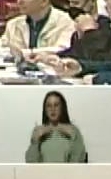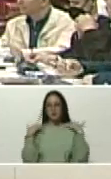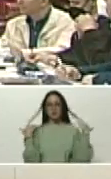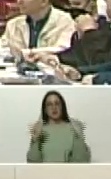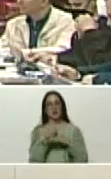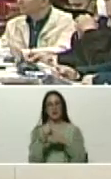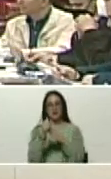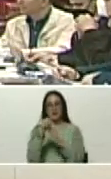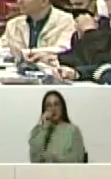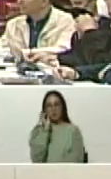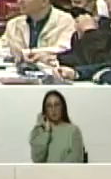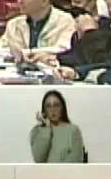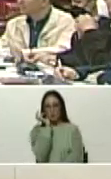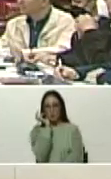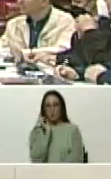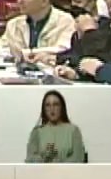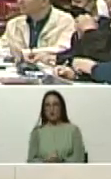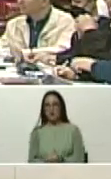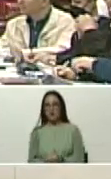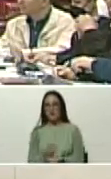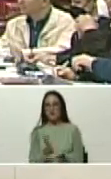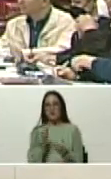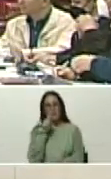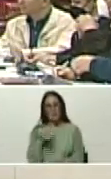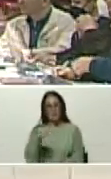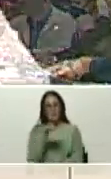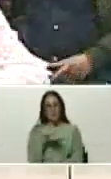líderes y lideresas del poder comunal,